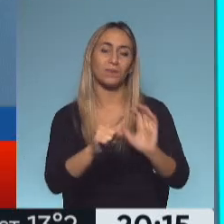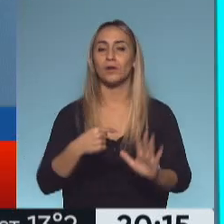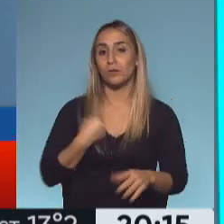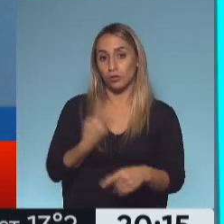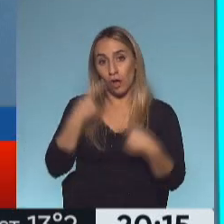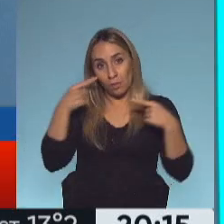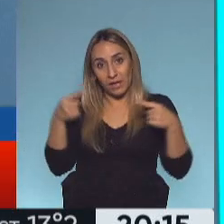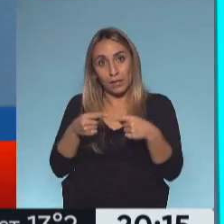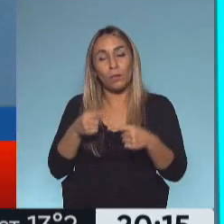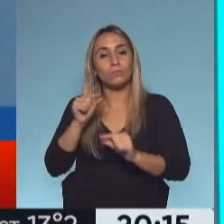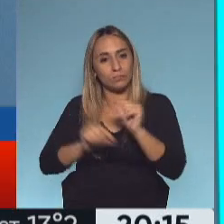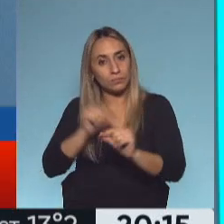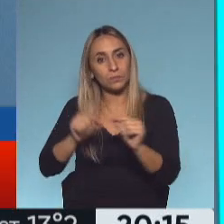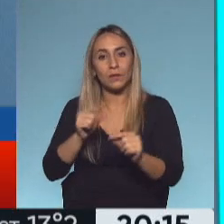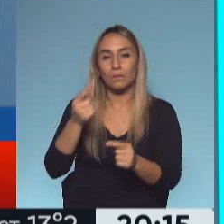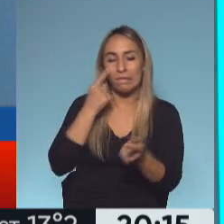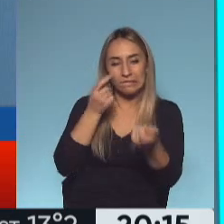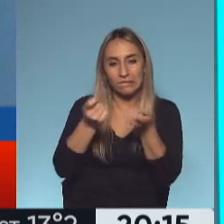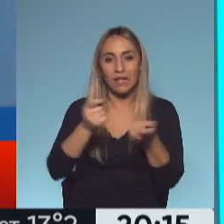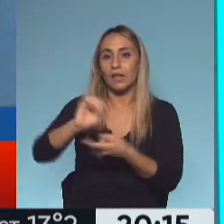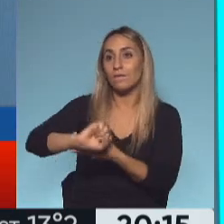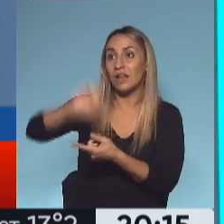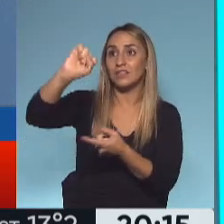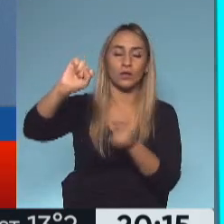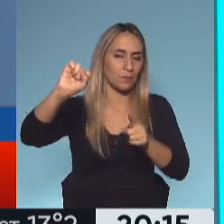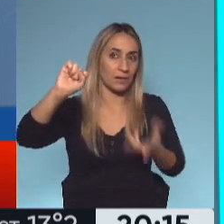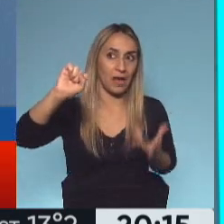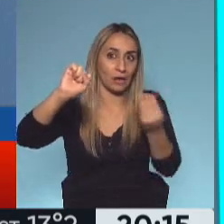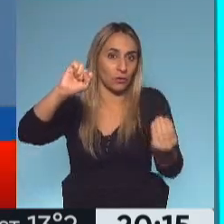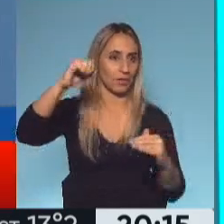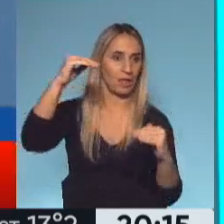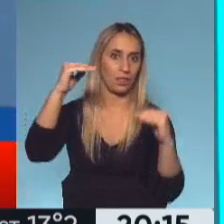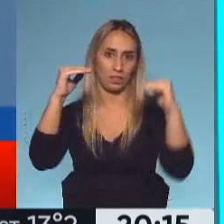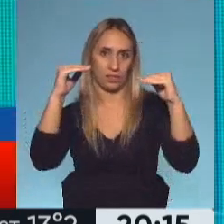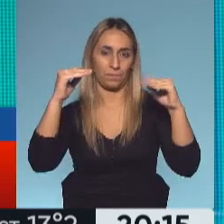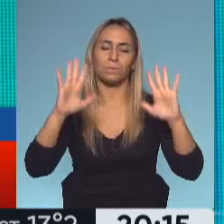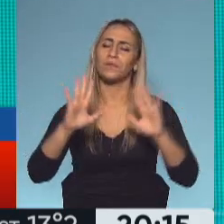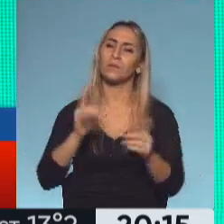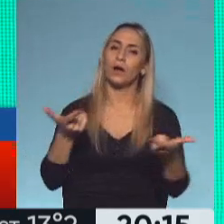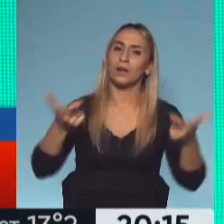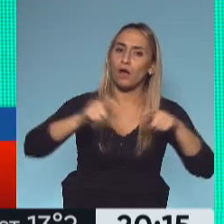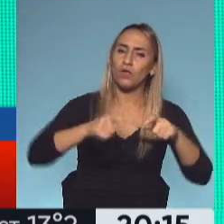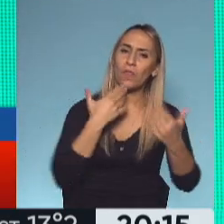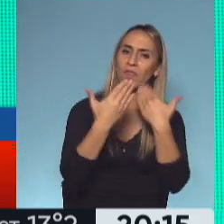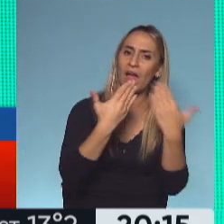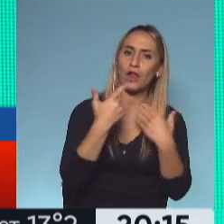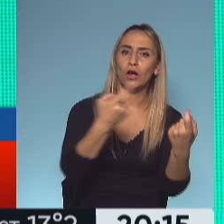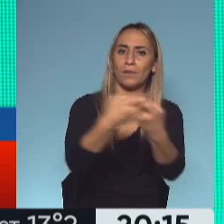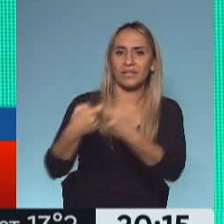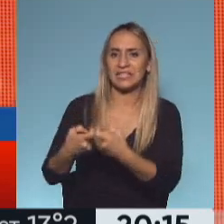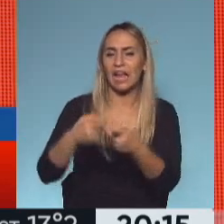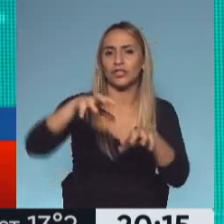es ir convergiendo a un nivel de inflación mensual compatible con ese Ahora, en valor. esas reuniones de diálogo con el empresariado, con distintos